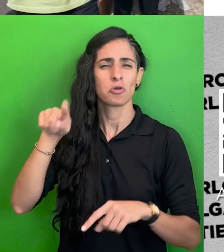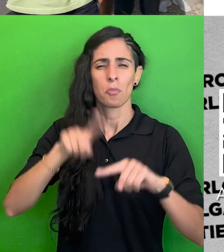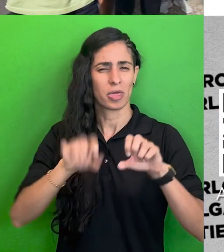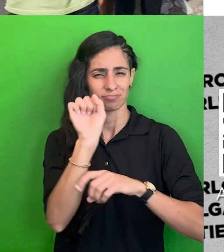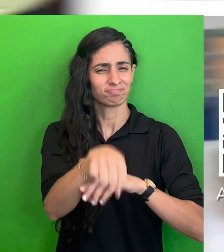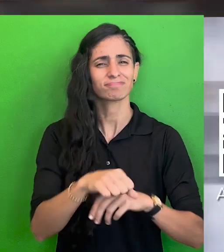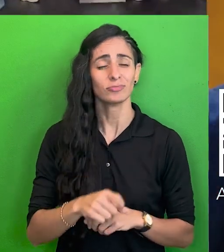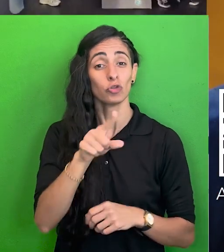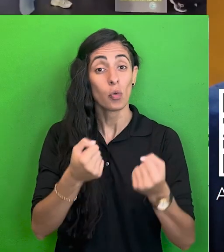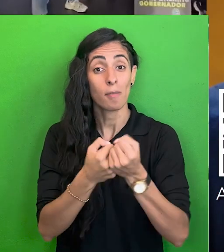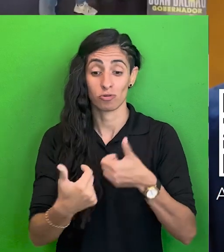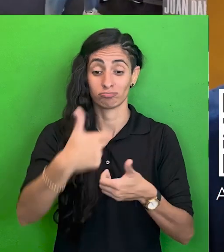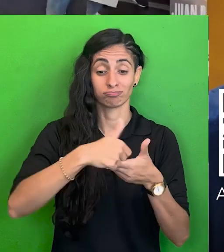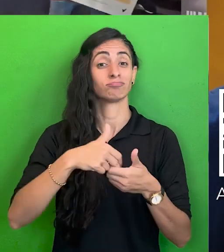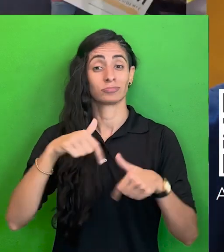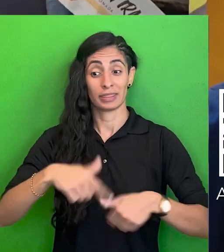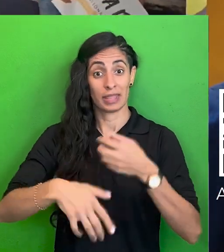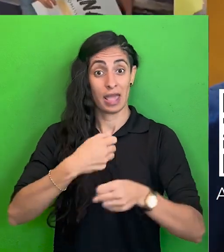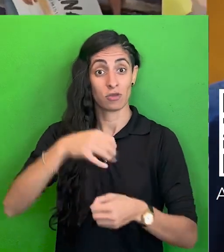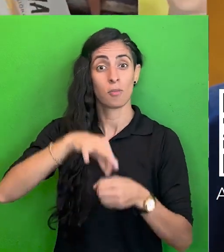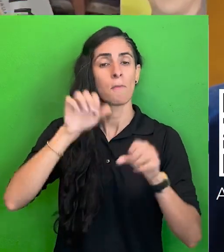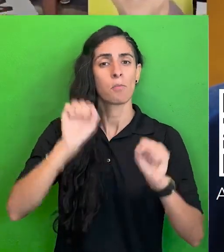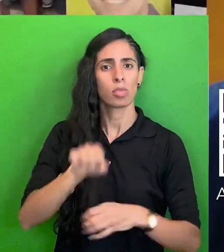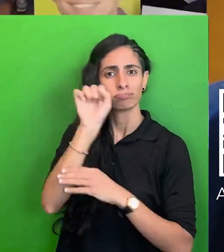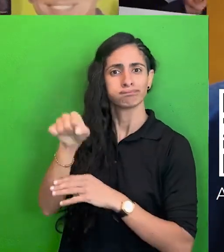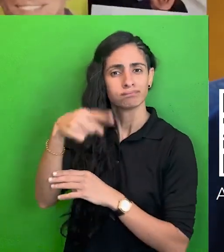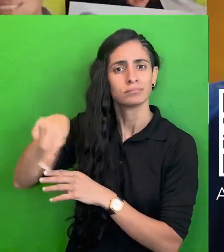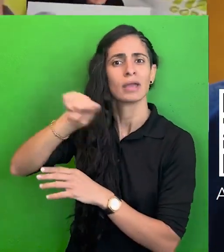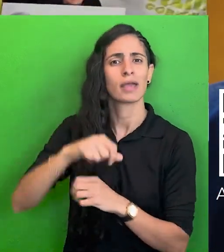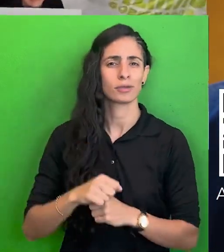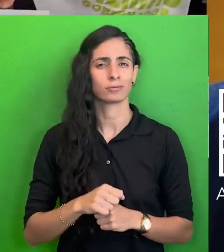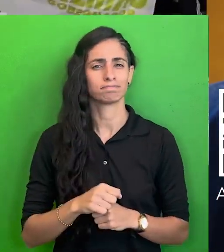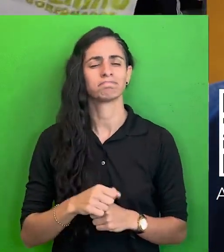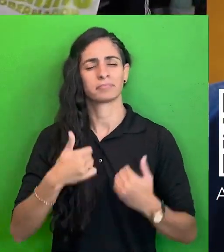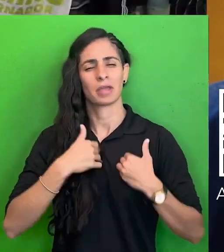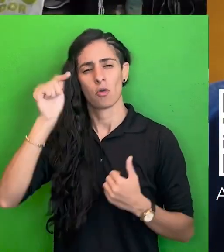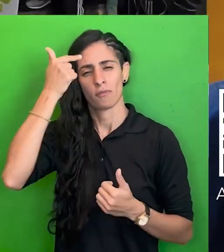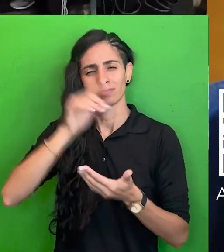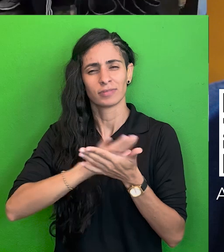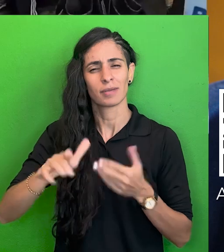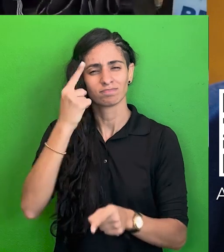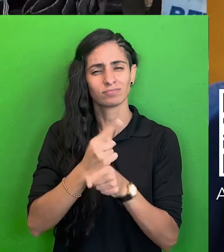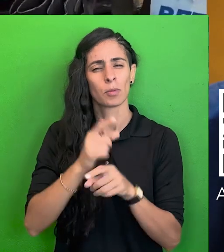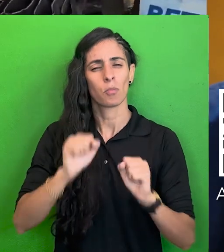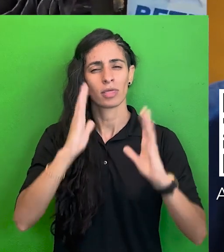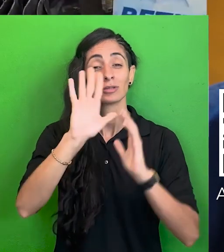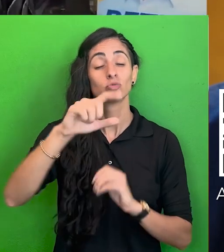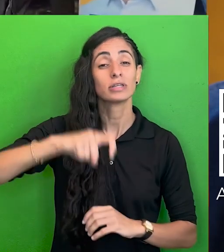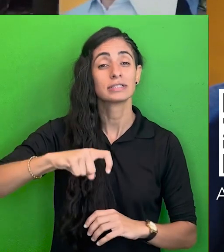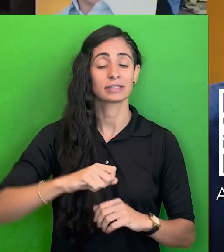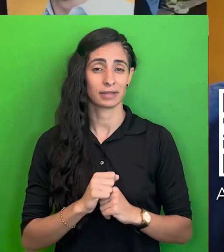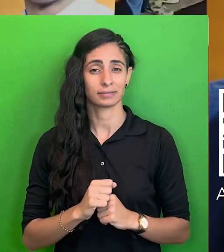es invencible. Con tu apoyo y participación en estas elecciones, podemos derrotar el bipartidismo y tener un gobierno